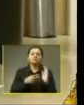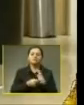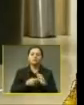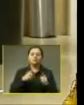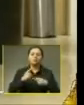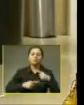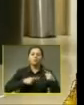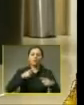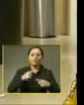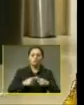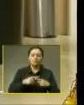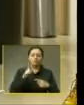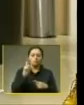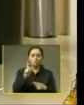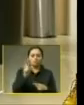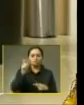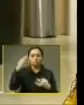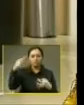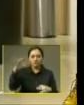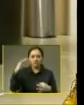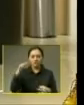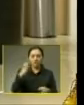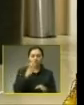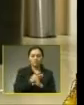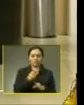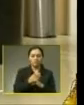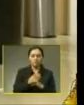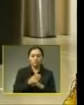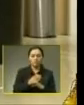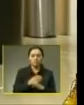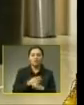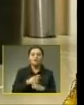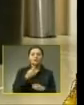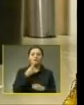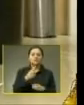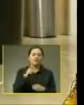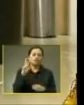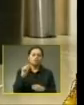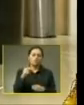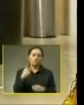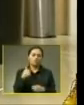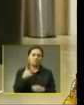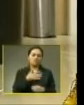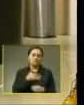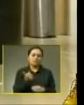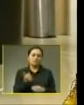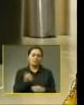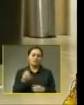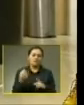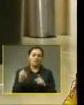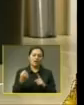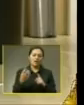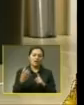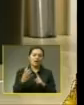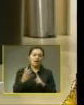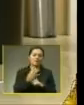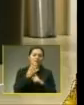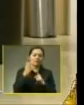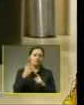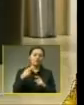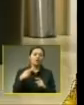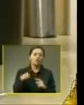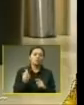algún burócrata de turno decida que no le conviene ese contenido, atentará contra nuestra libertad